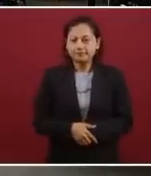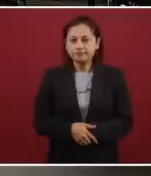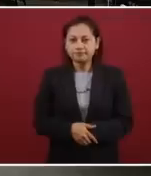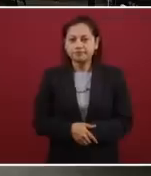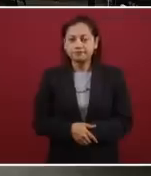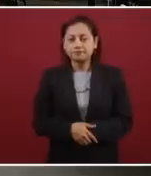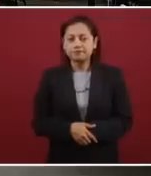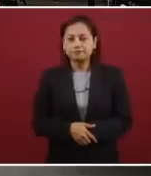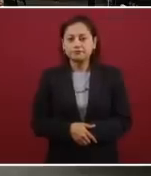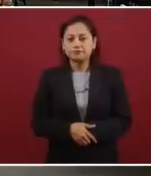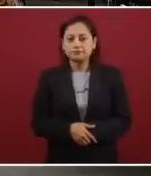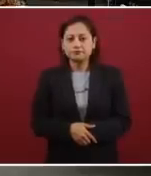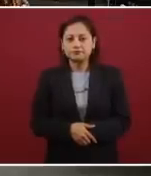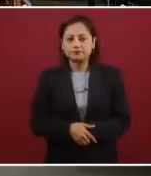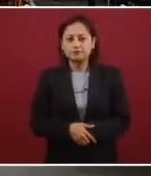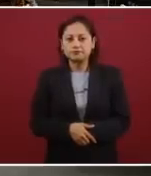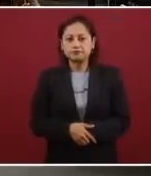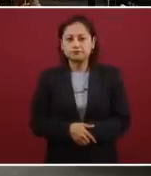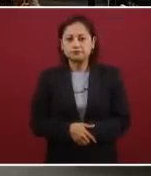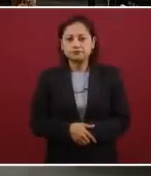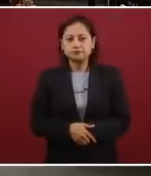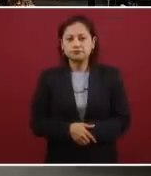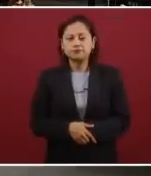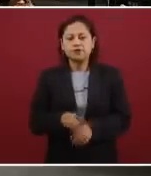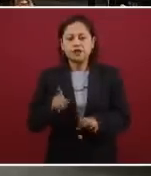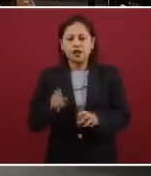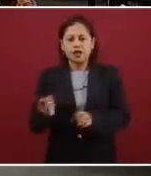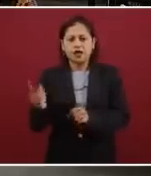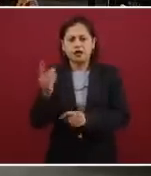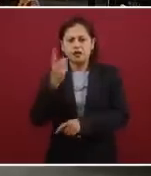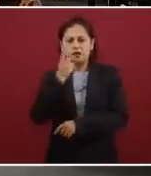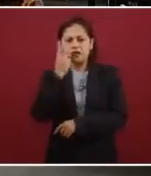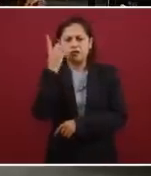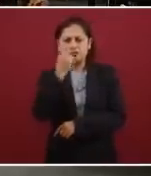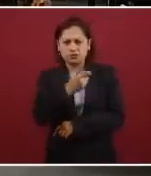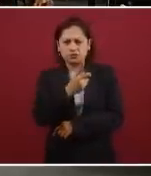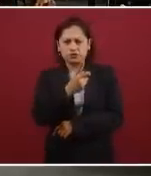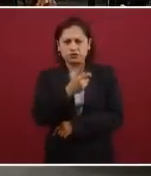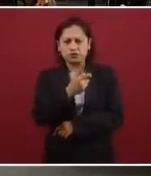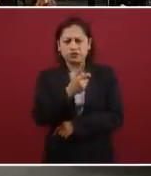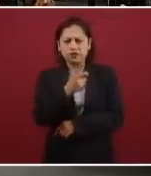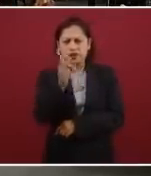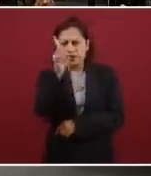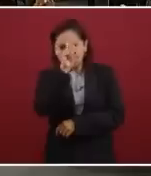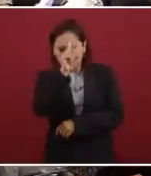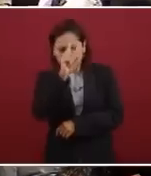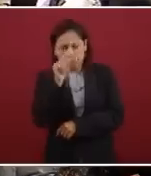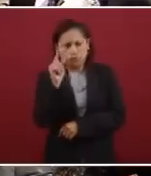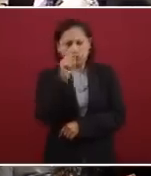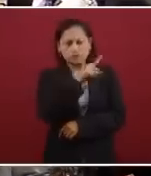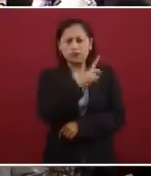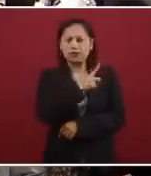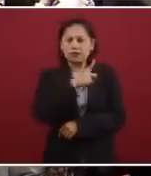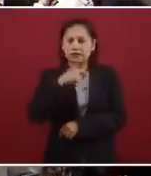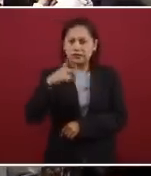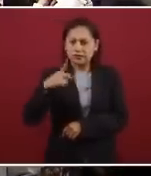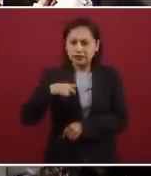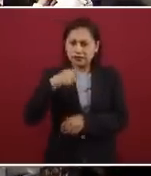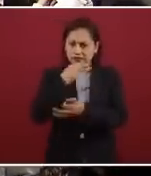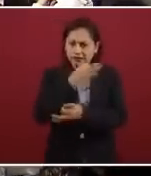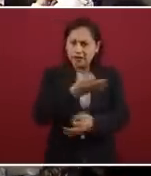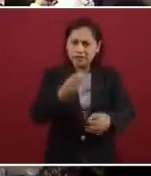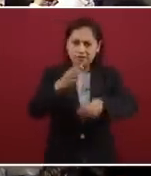Friday for Peace, que le dicen a usted debe expresarse ya con una declaración de alerta